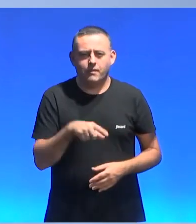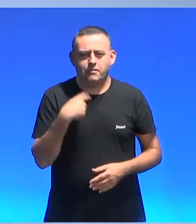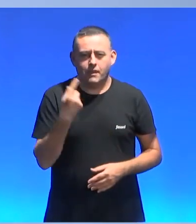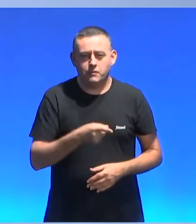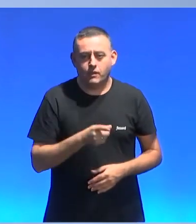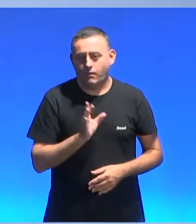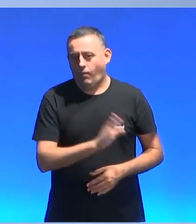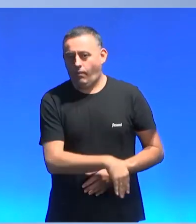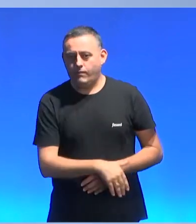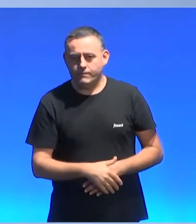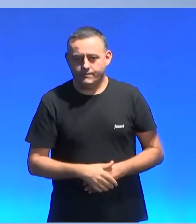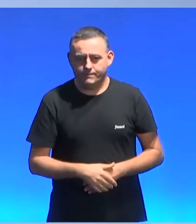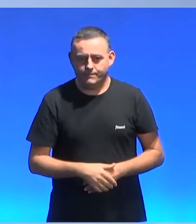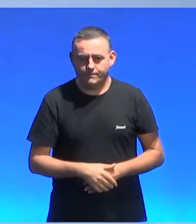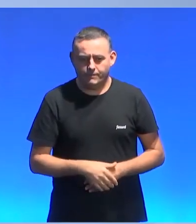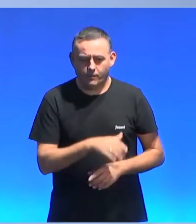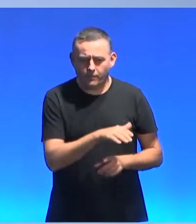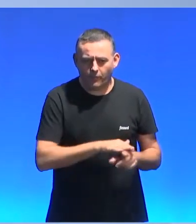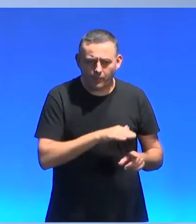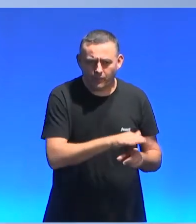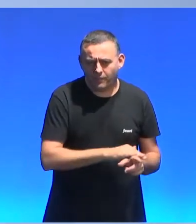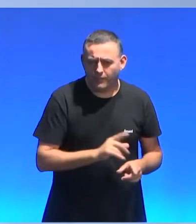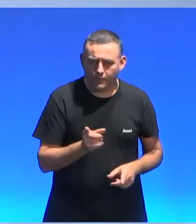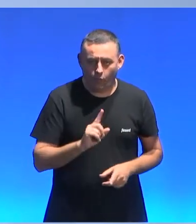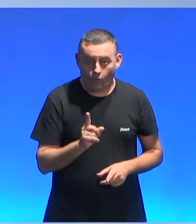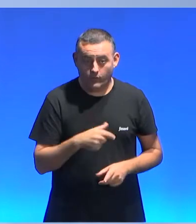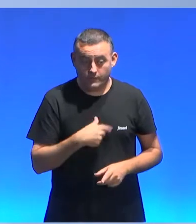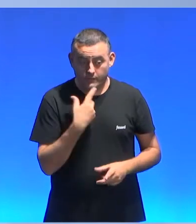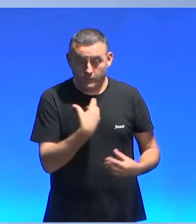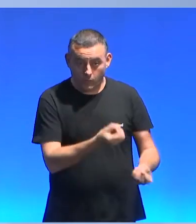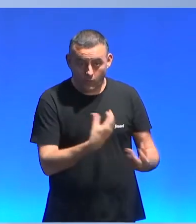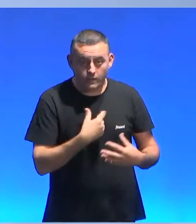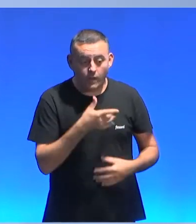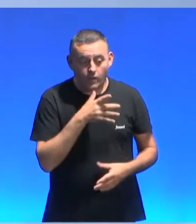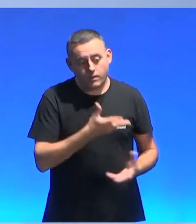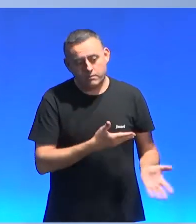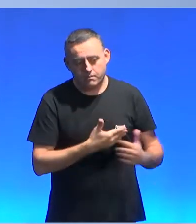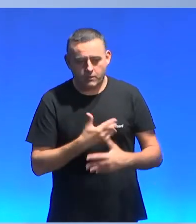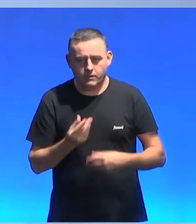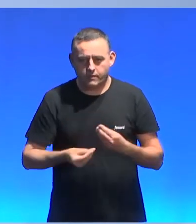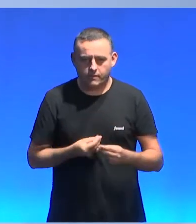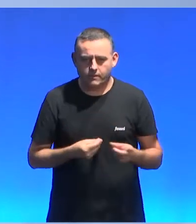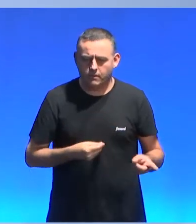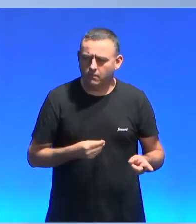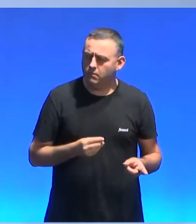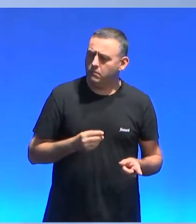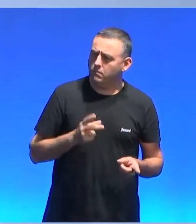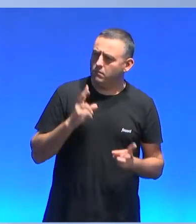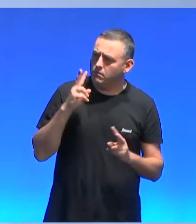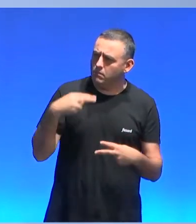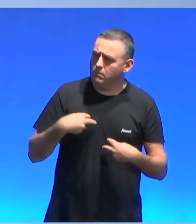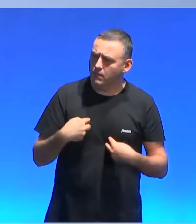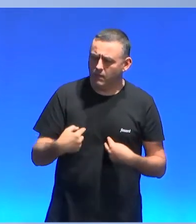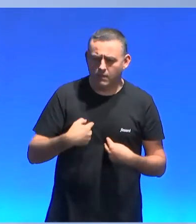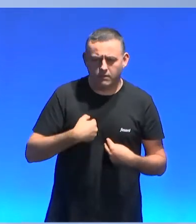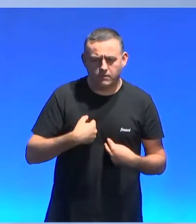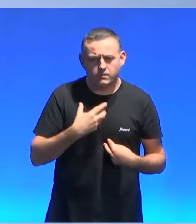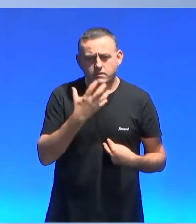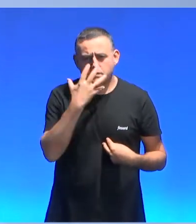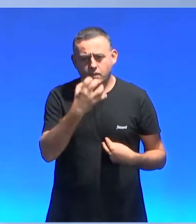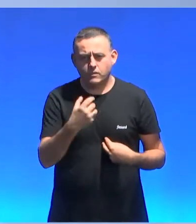serio. ¿Por qué es difícil hacer esto? Porque cuando los niños expresan de verdad